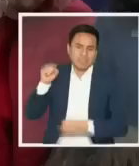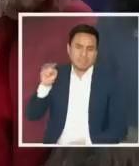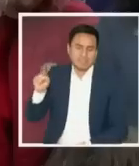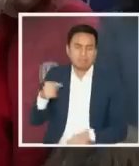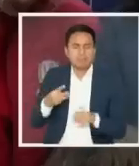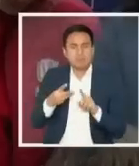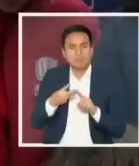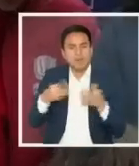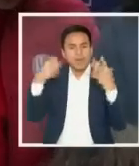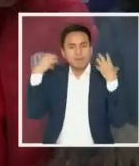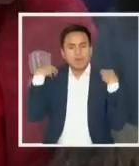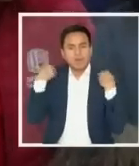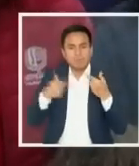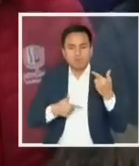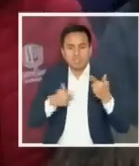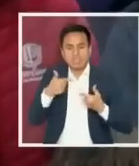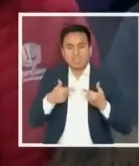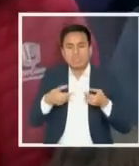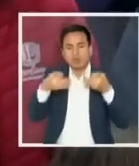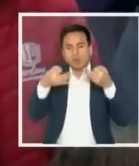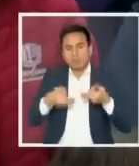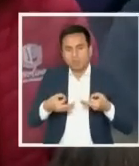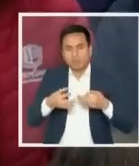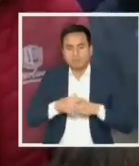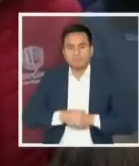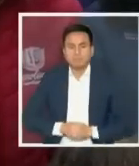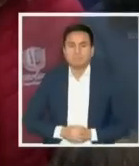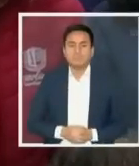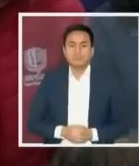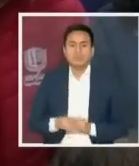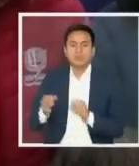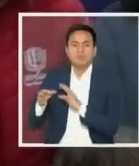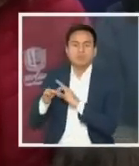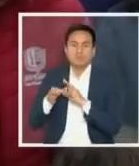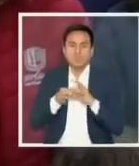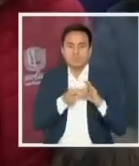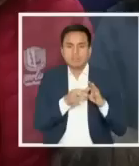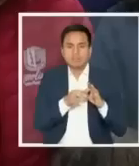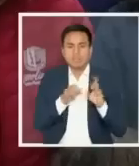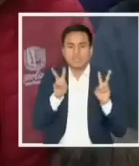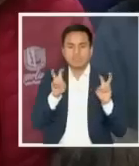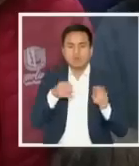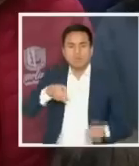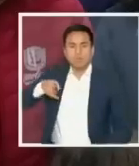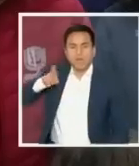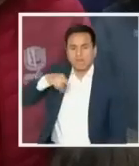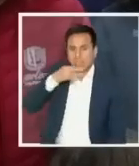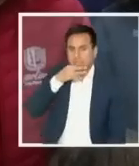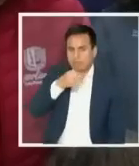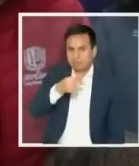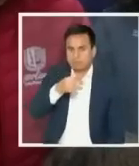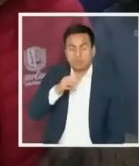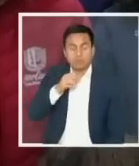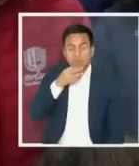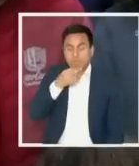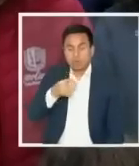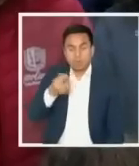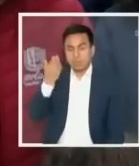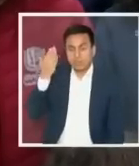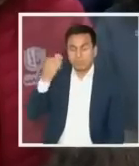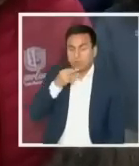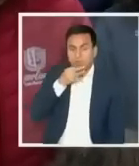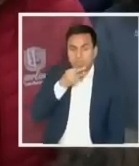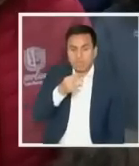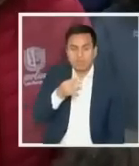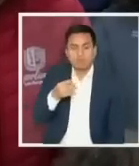poco rato aparece el ministro Cordero justamente explicando que lo que hizo el presidente más bien era una cronología de hechos, pero que él